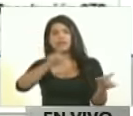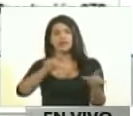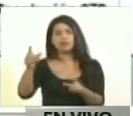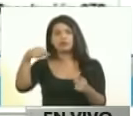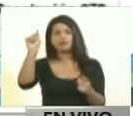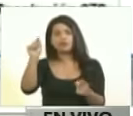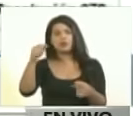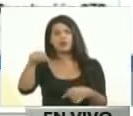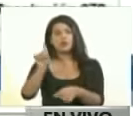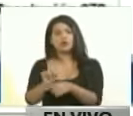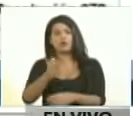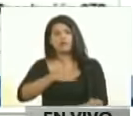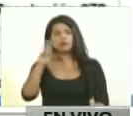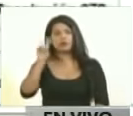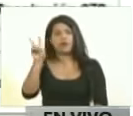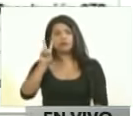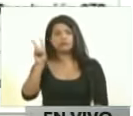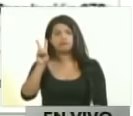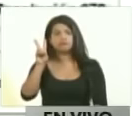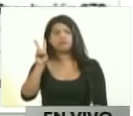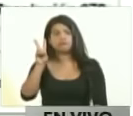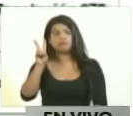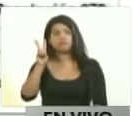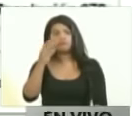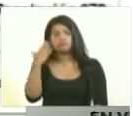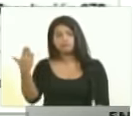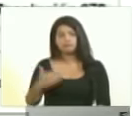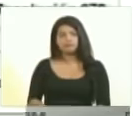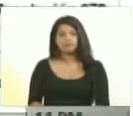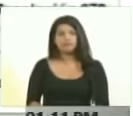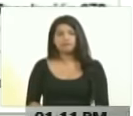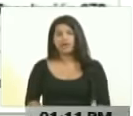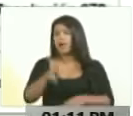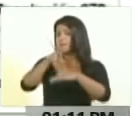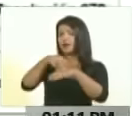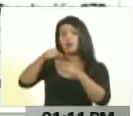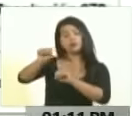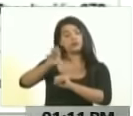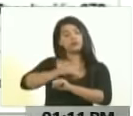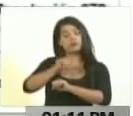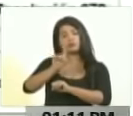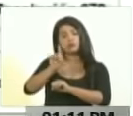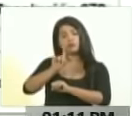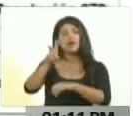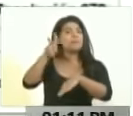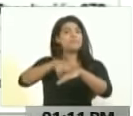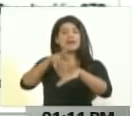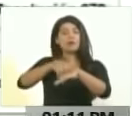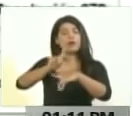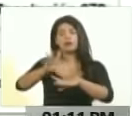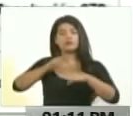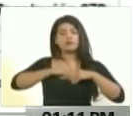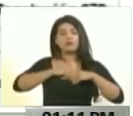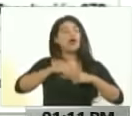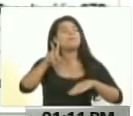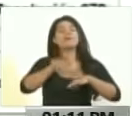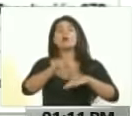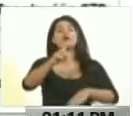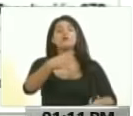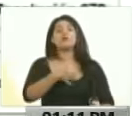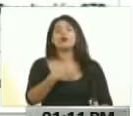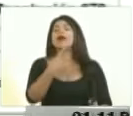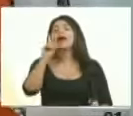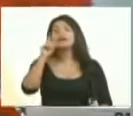ratificado es Venezuela. Paraguay lo rechazó. O sea, ya Paraguay ni siquiera tiene la posibilidad de decir, voy